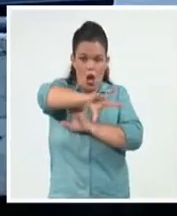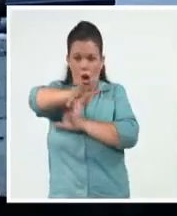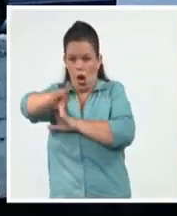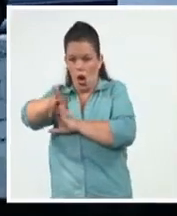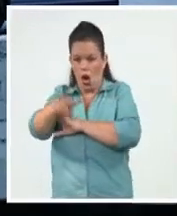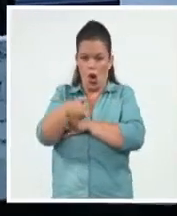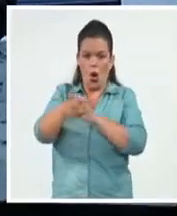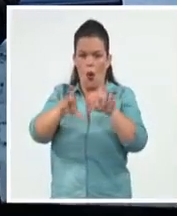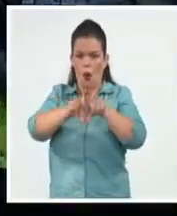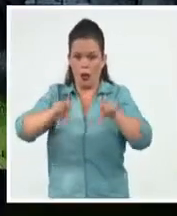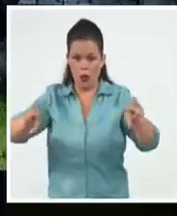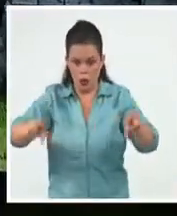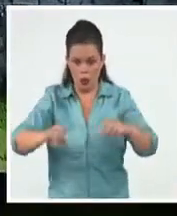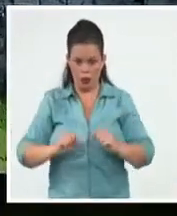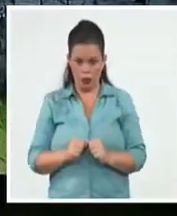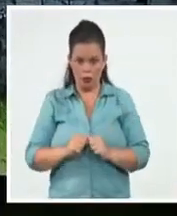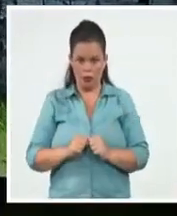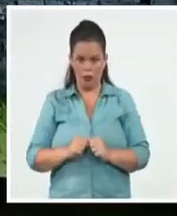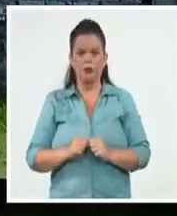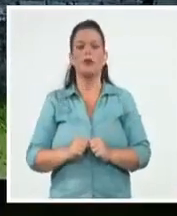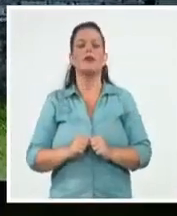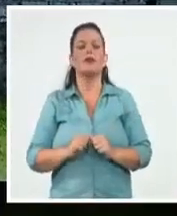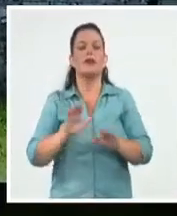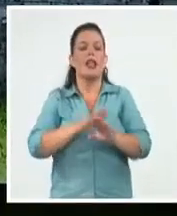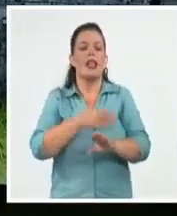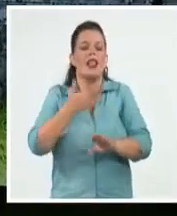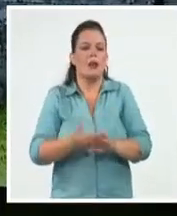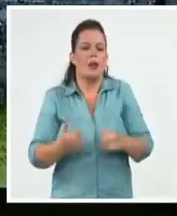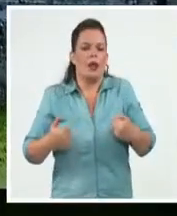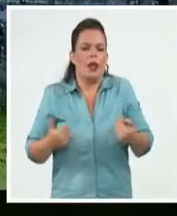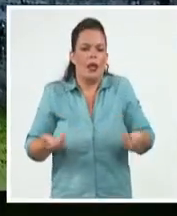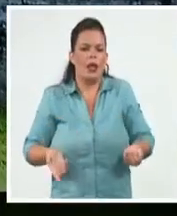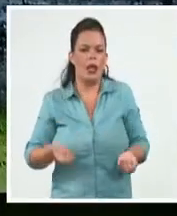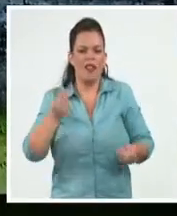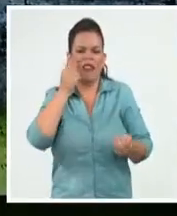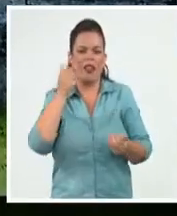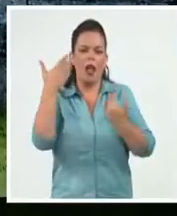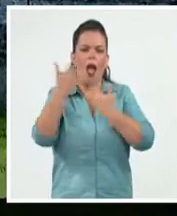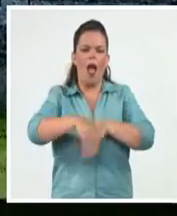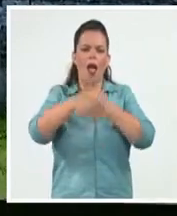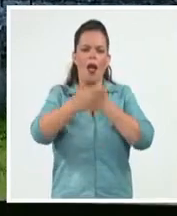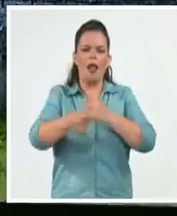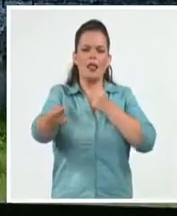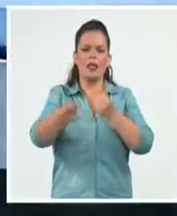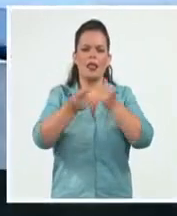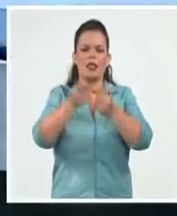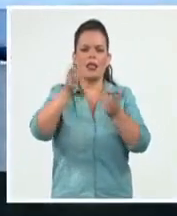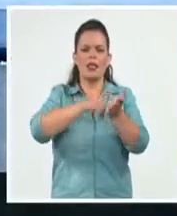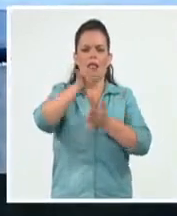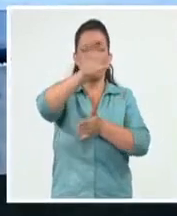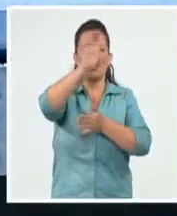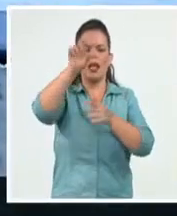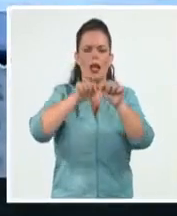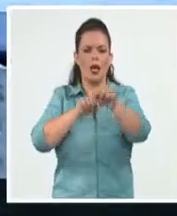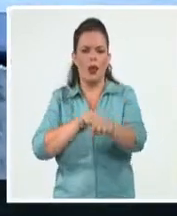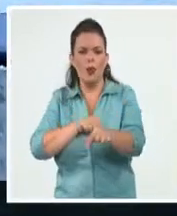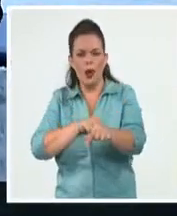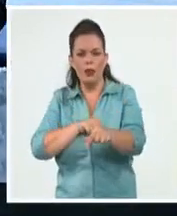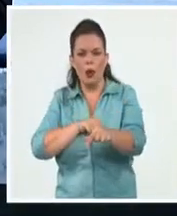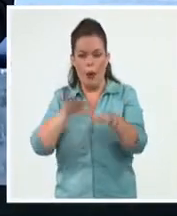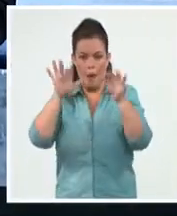tubos las vías atendiendo a la cercanía del aeropuerto. Bueno, pudiéramos pensar tanto en bloquear con tubos las